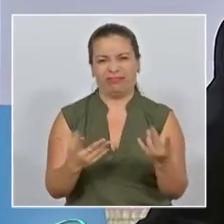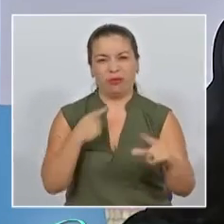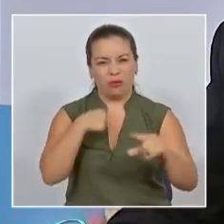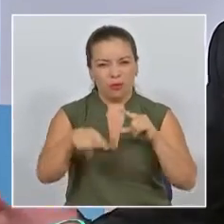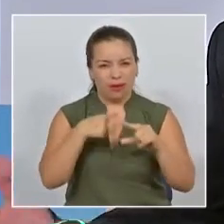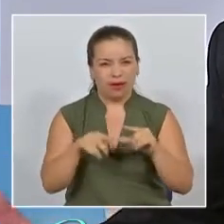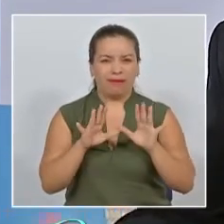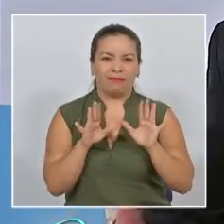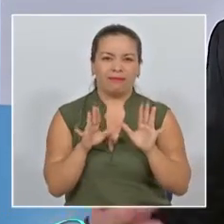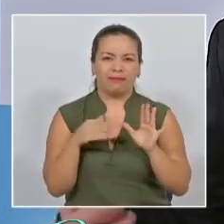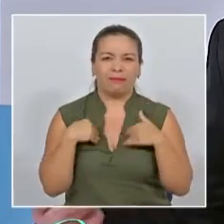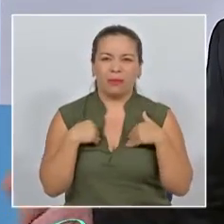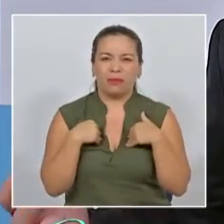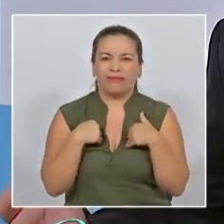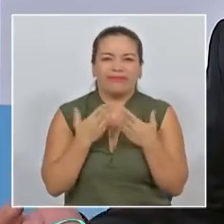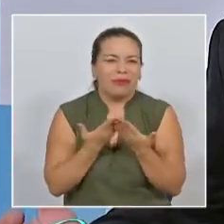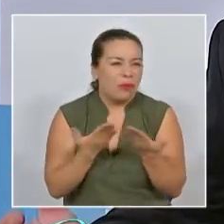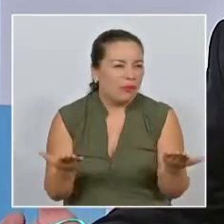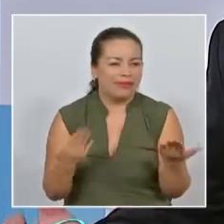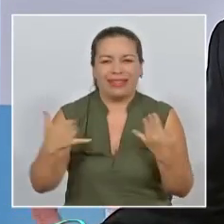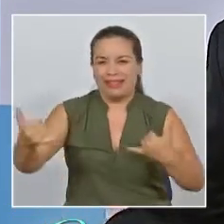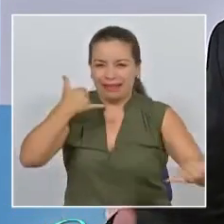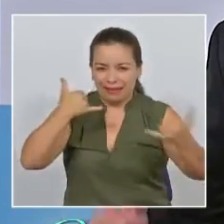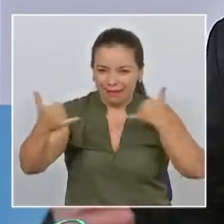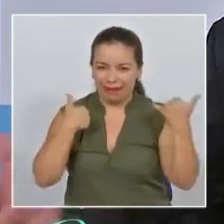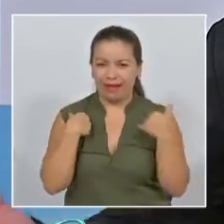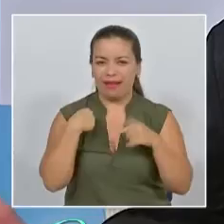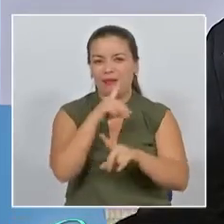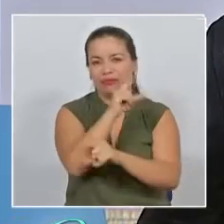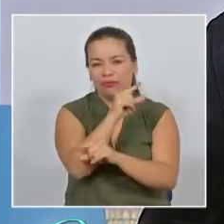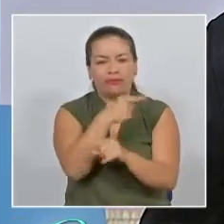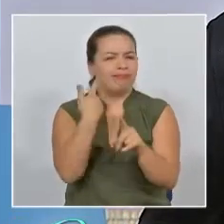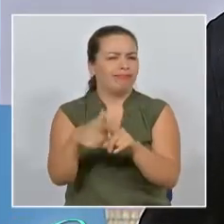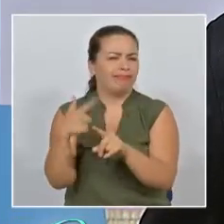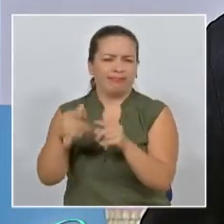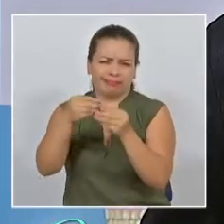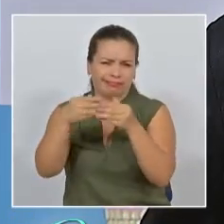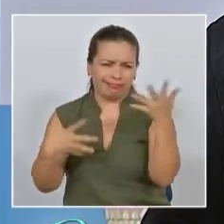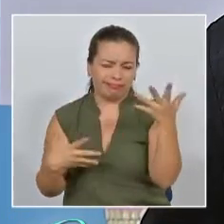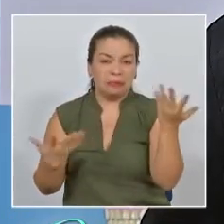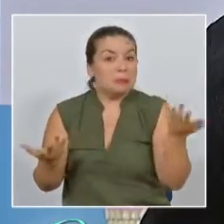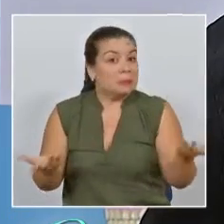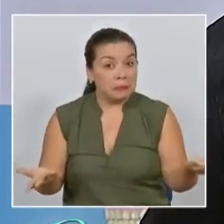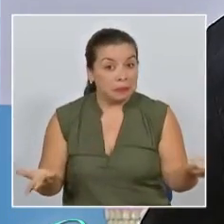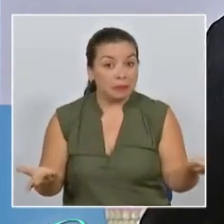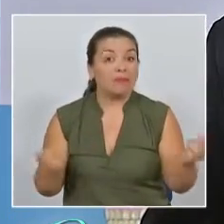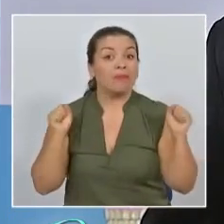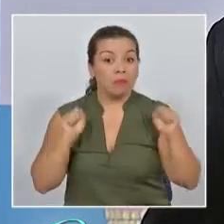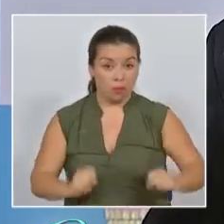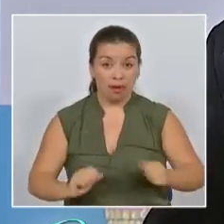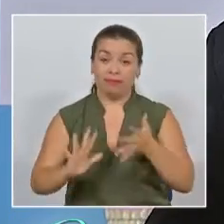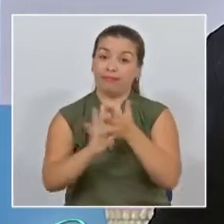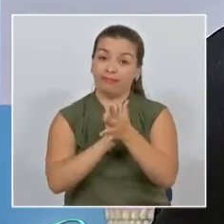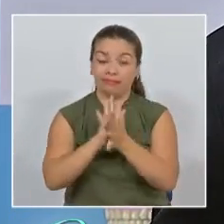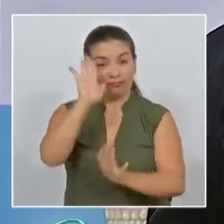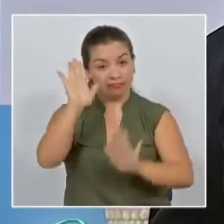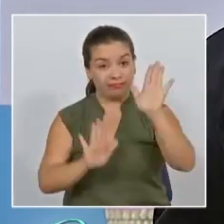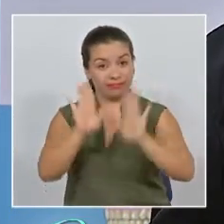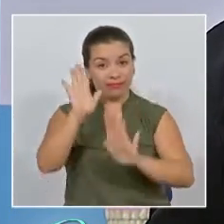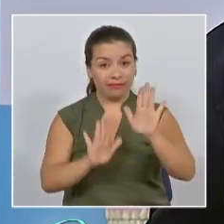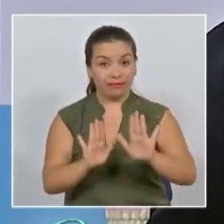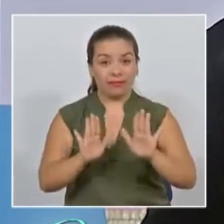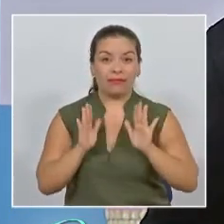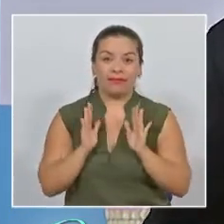conexionvital@telecafe.tv, por la línea gratis, por Twitter, en fin, damos cabida y participación a